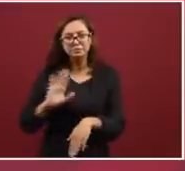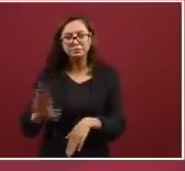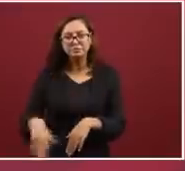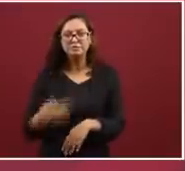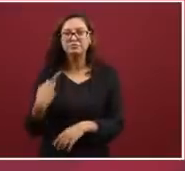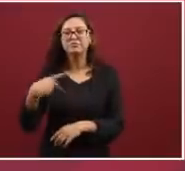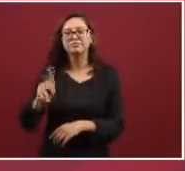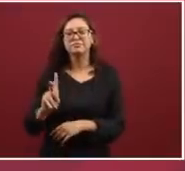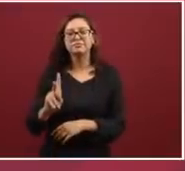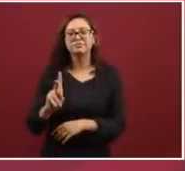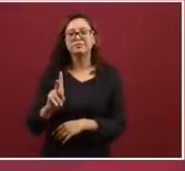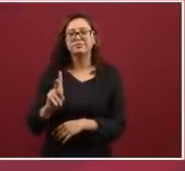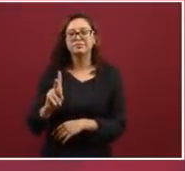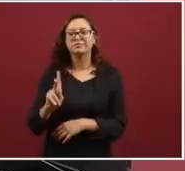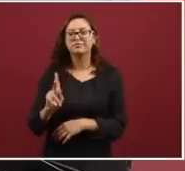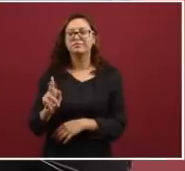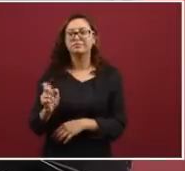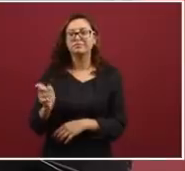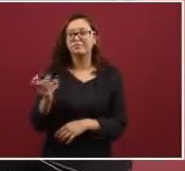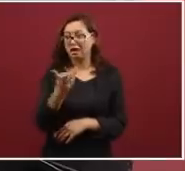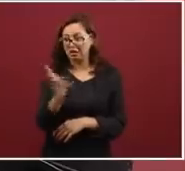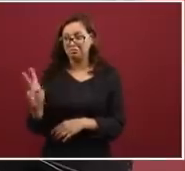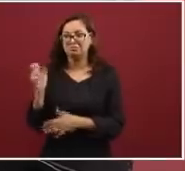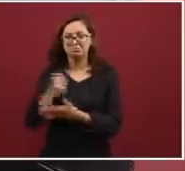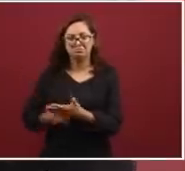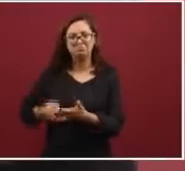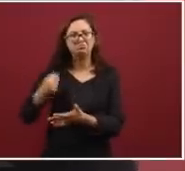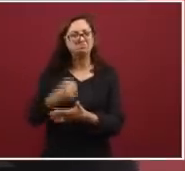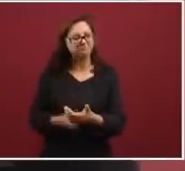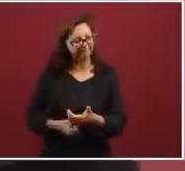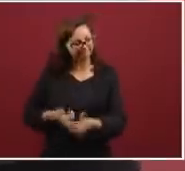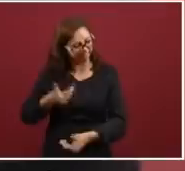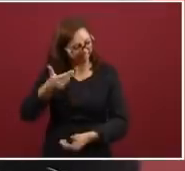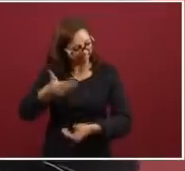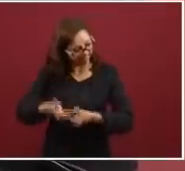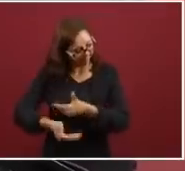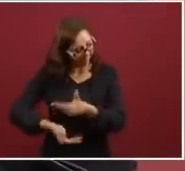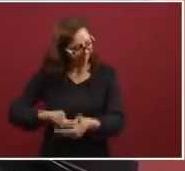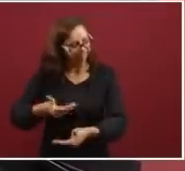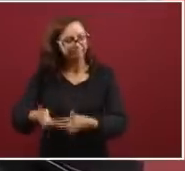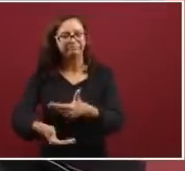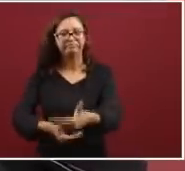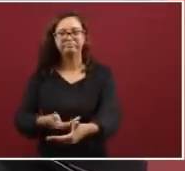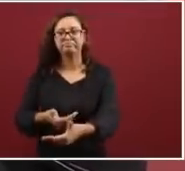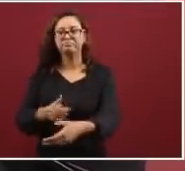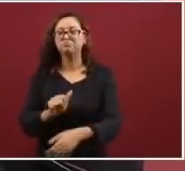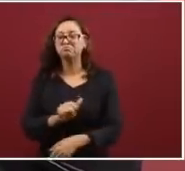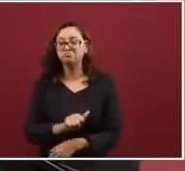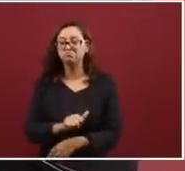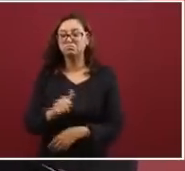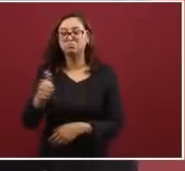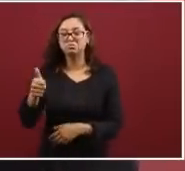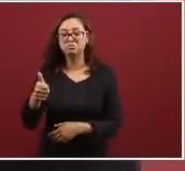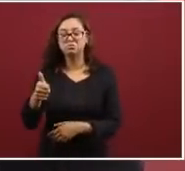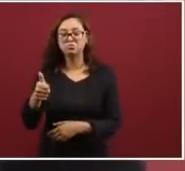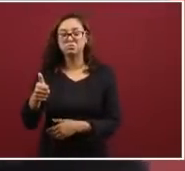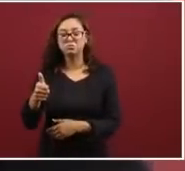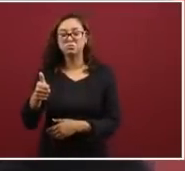pero gracias a ellos se avanzó, y otros